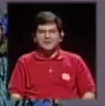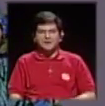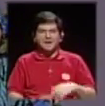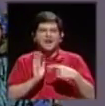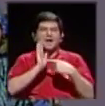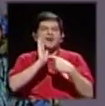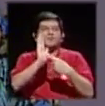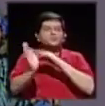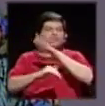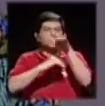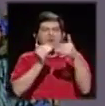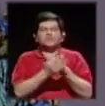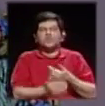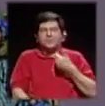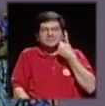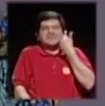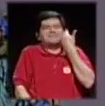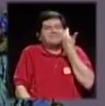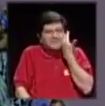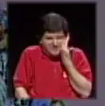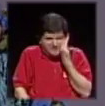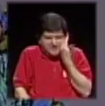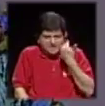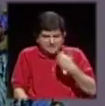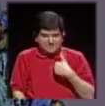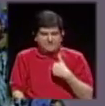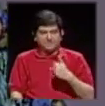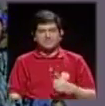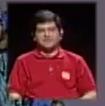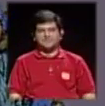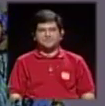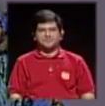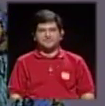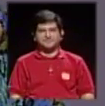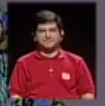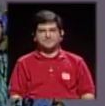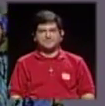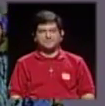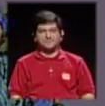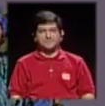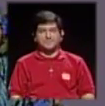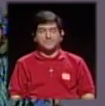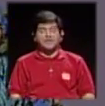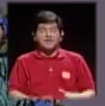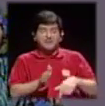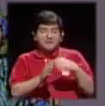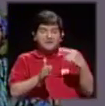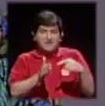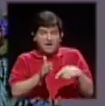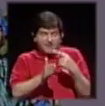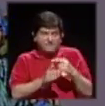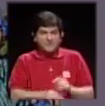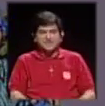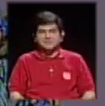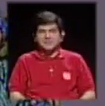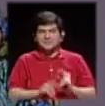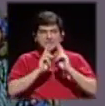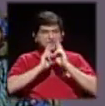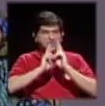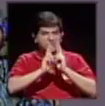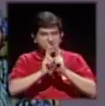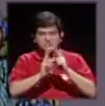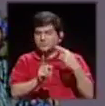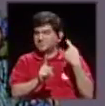sacar a luz toda la vergüenza, pues, ¿verdad? Y que muchas veces no hay